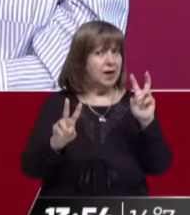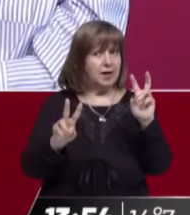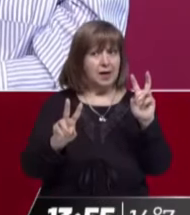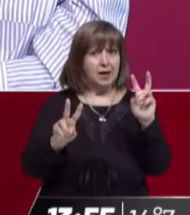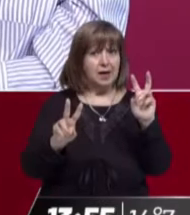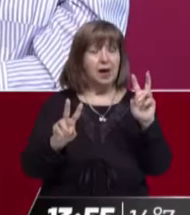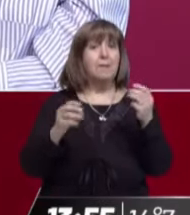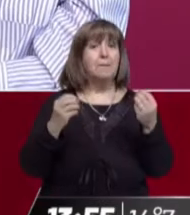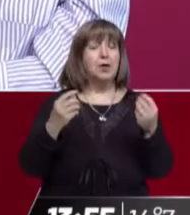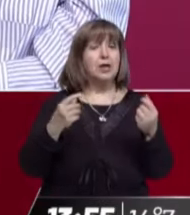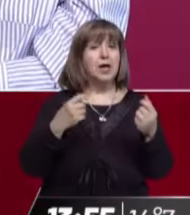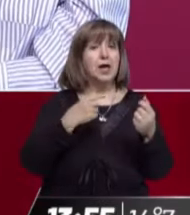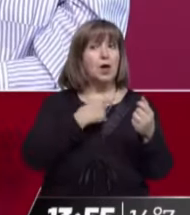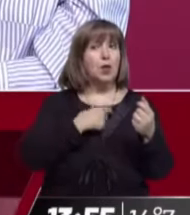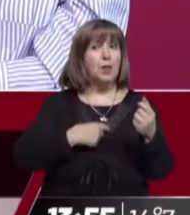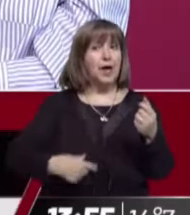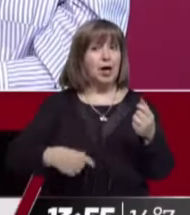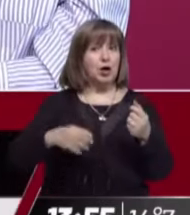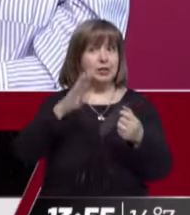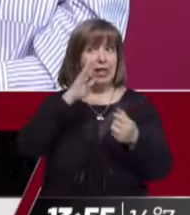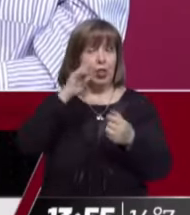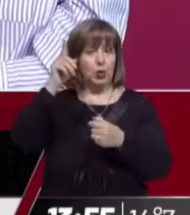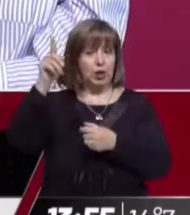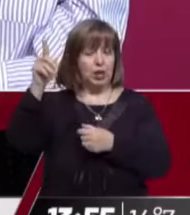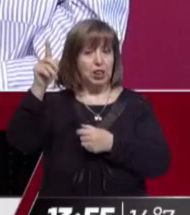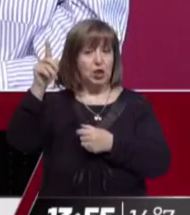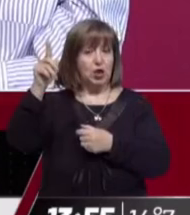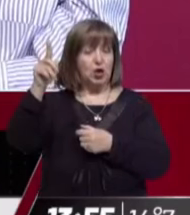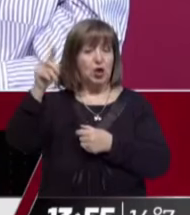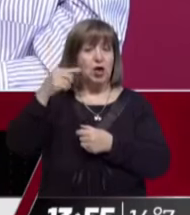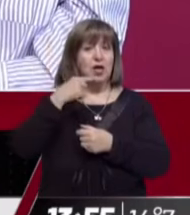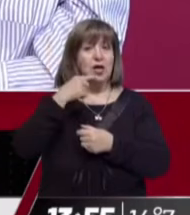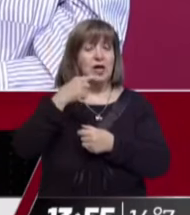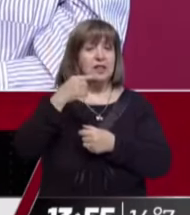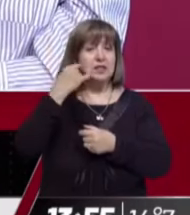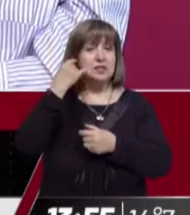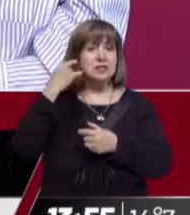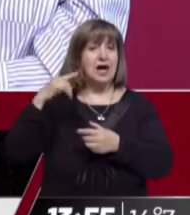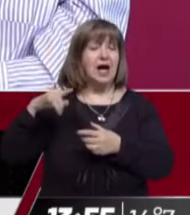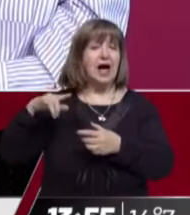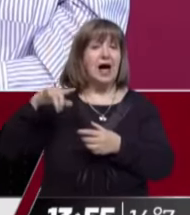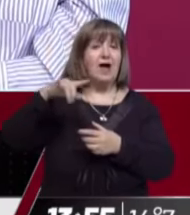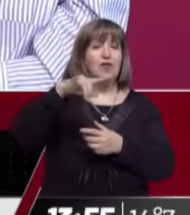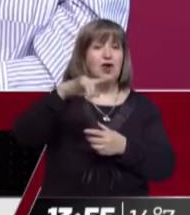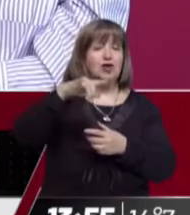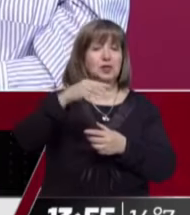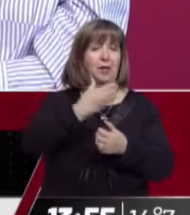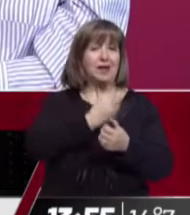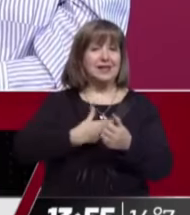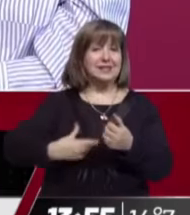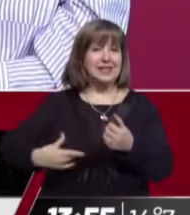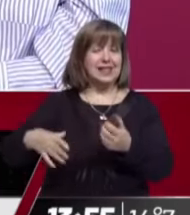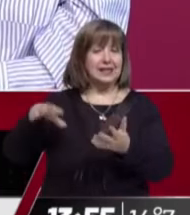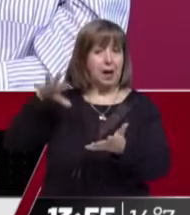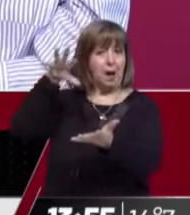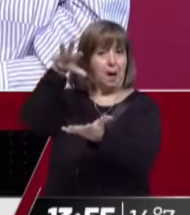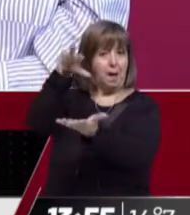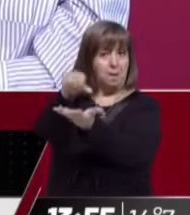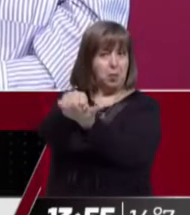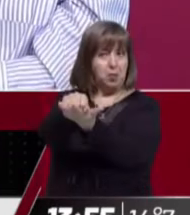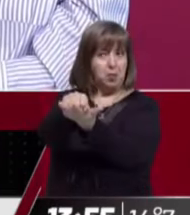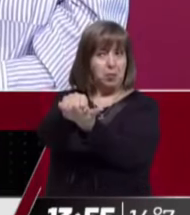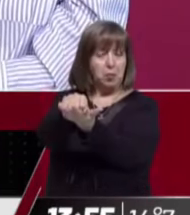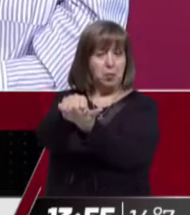el gobierno de los Estados Unidos le incautó el avión presidencial al